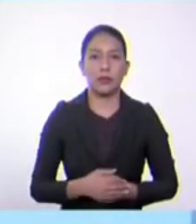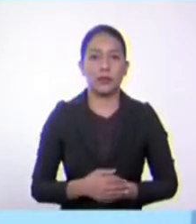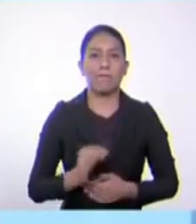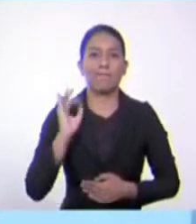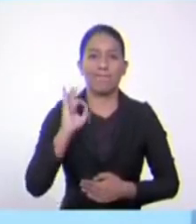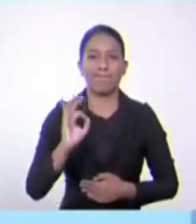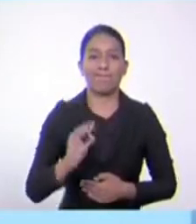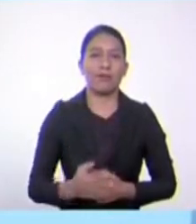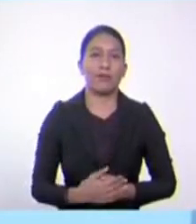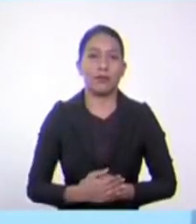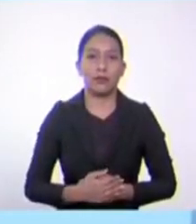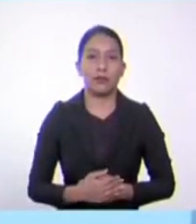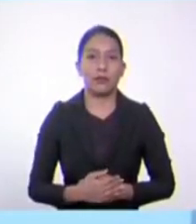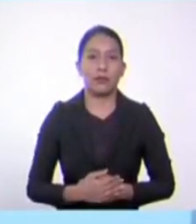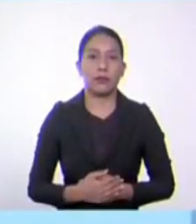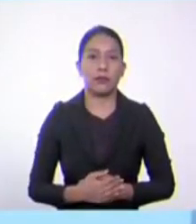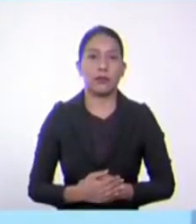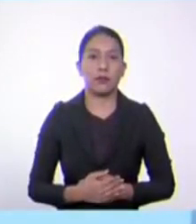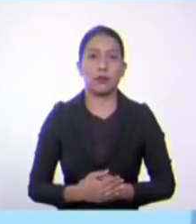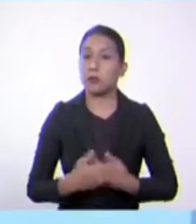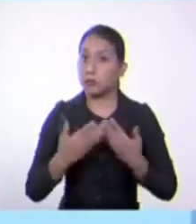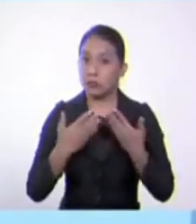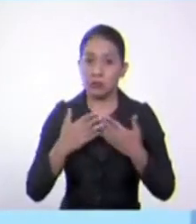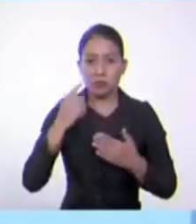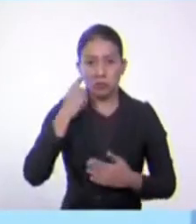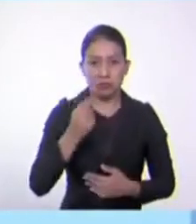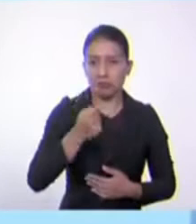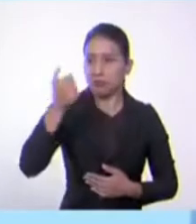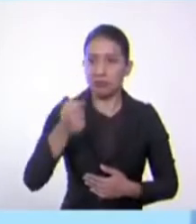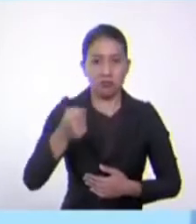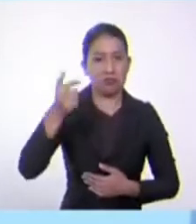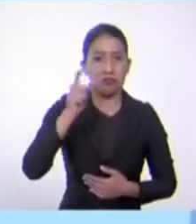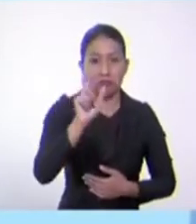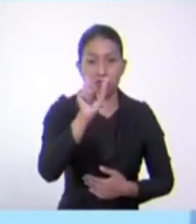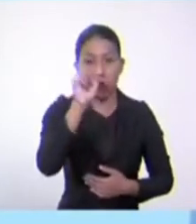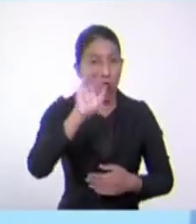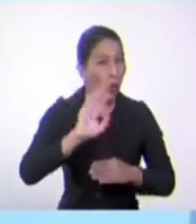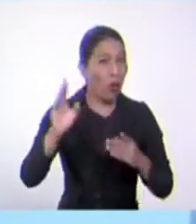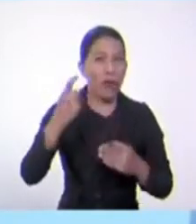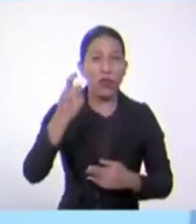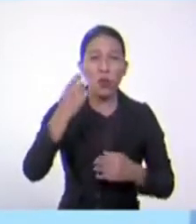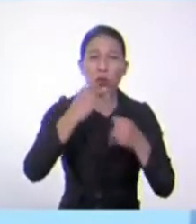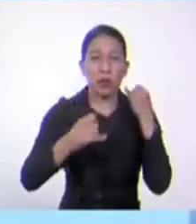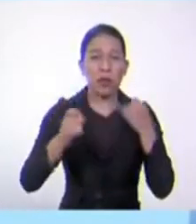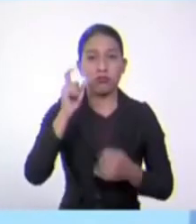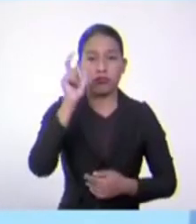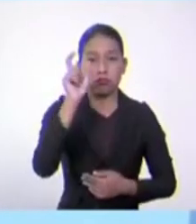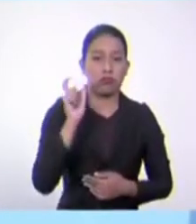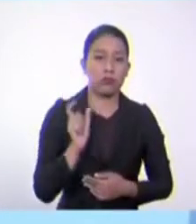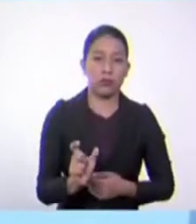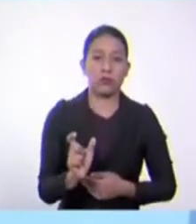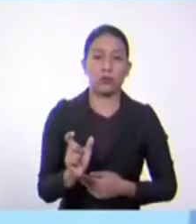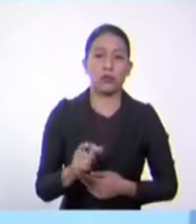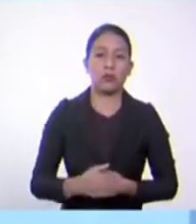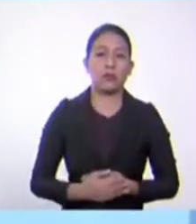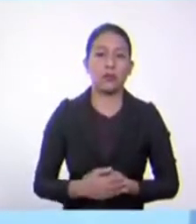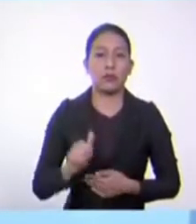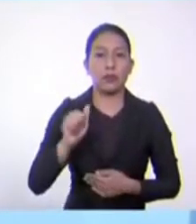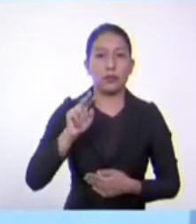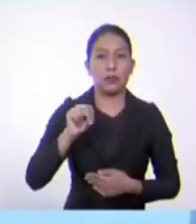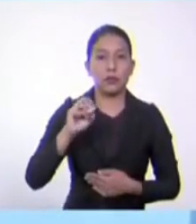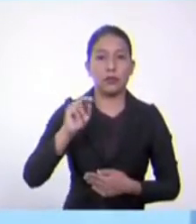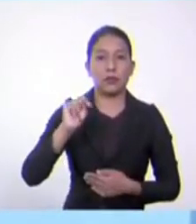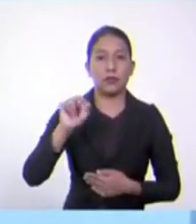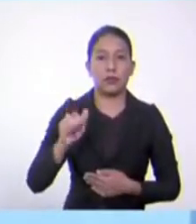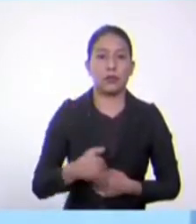Perfecto. Y por simple descarte, pues la última que nos queda, que es referente a la anona,